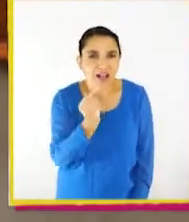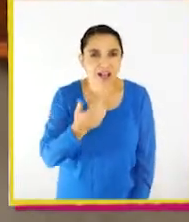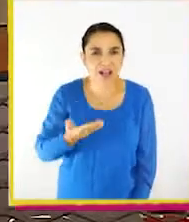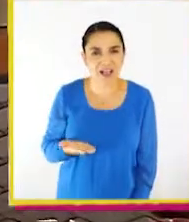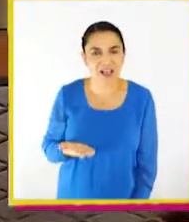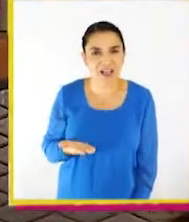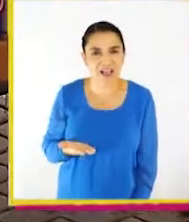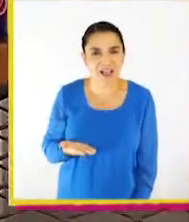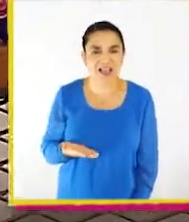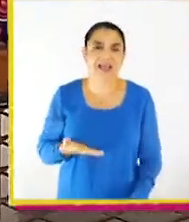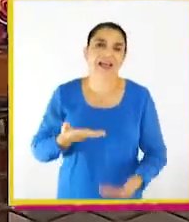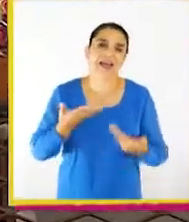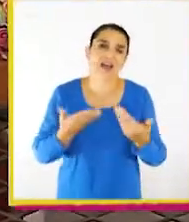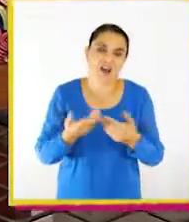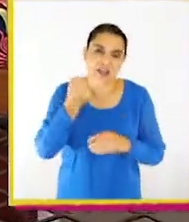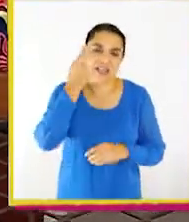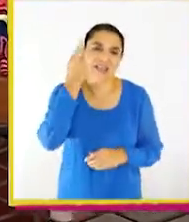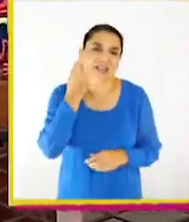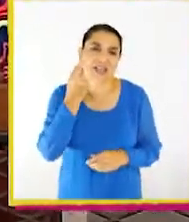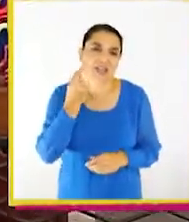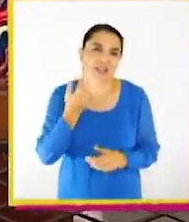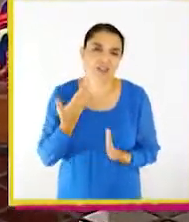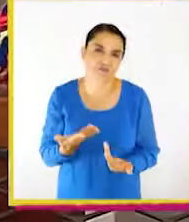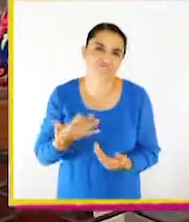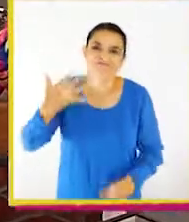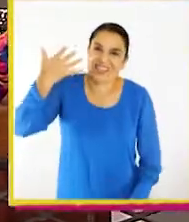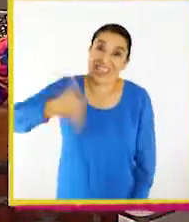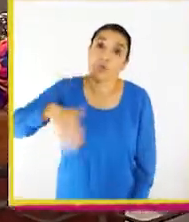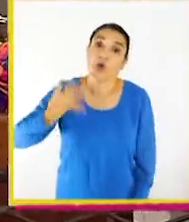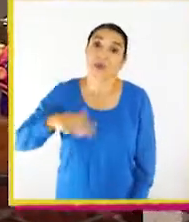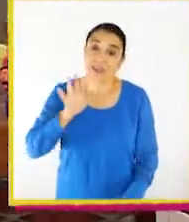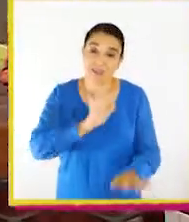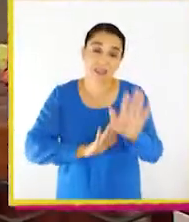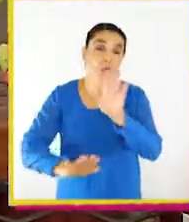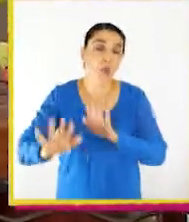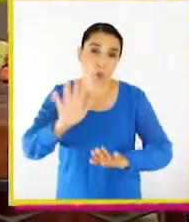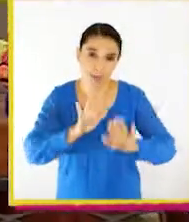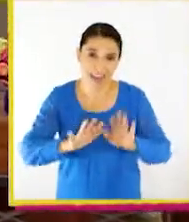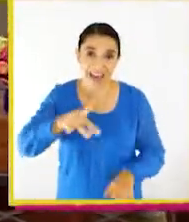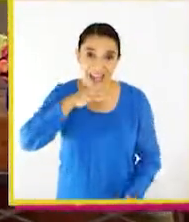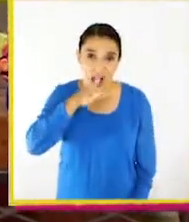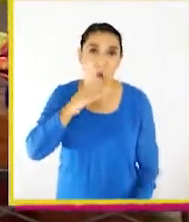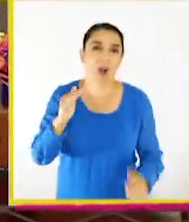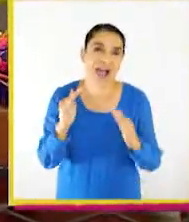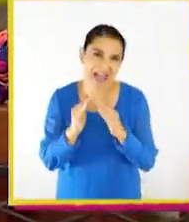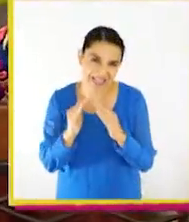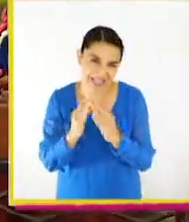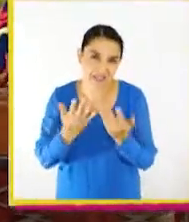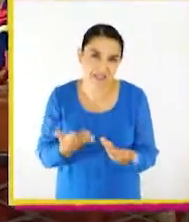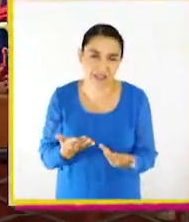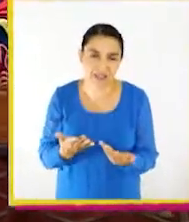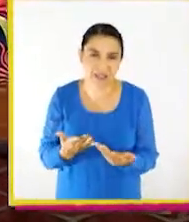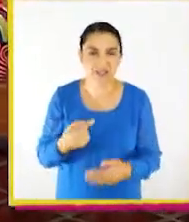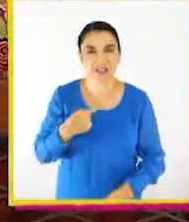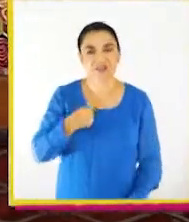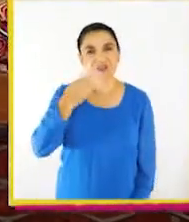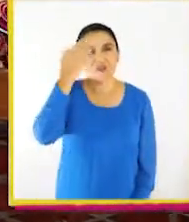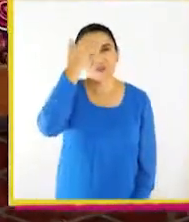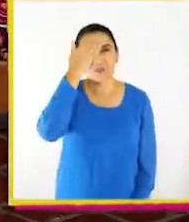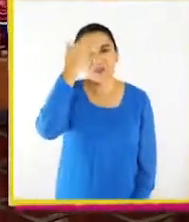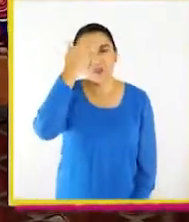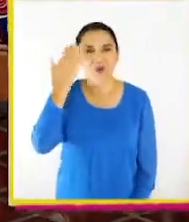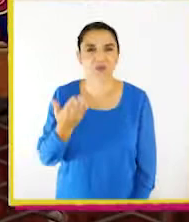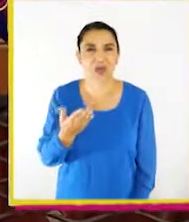poca. Ahora entiendo por qué es tan importante que cuidemos el agua que usamos en casa. De hecho, quedé un